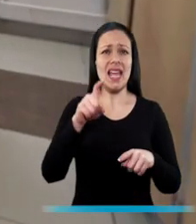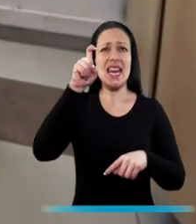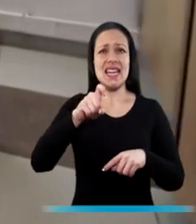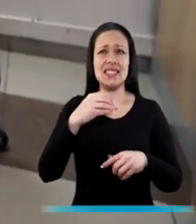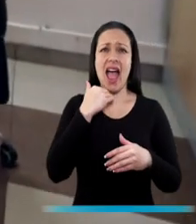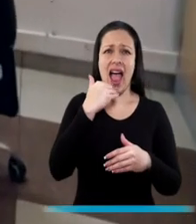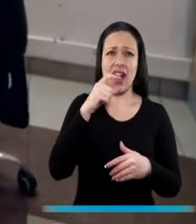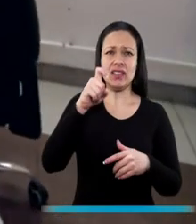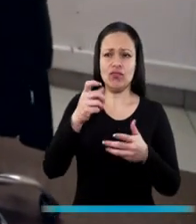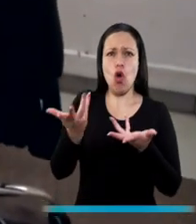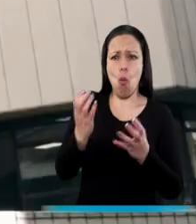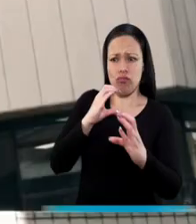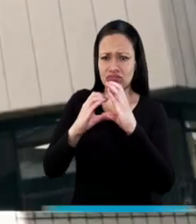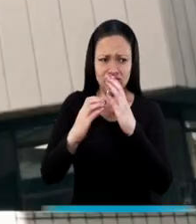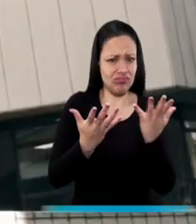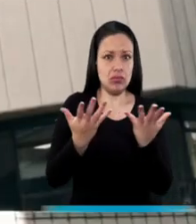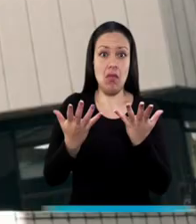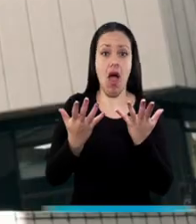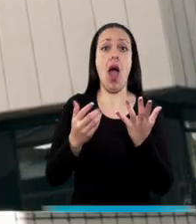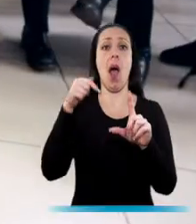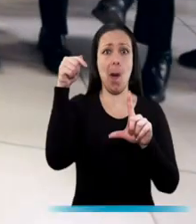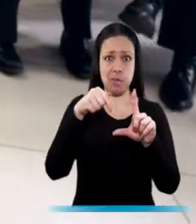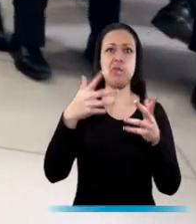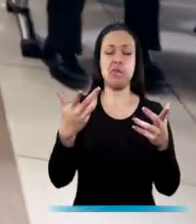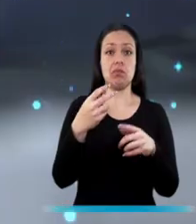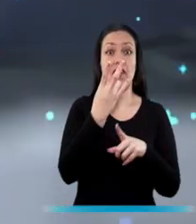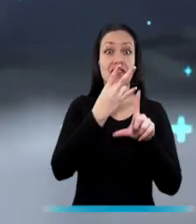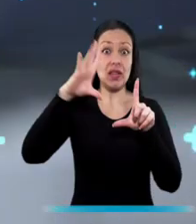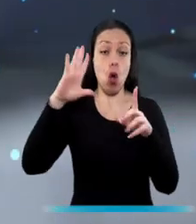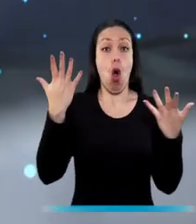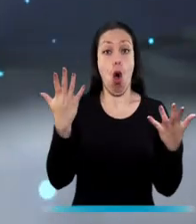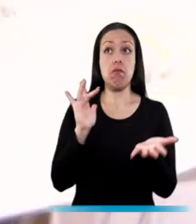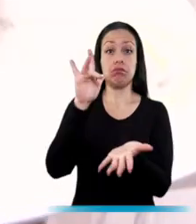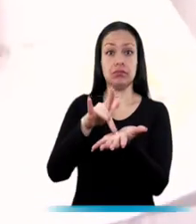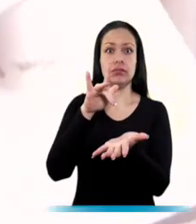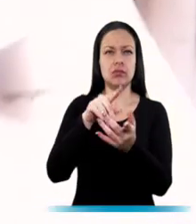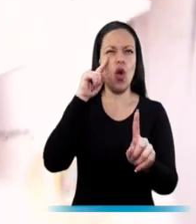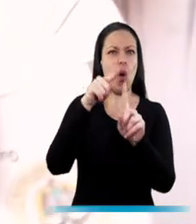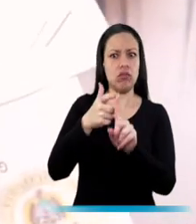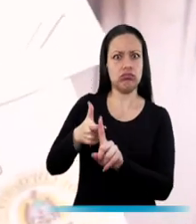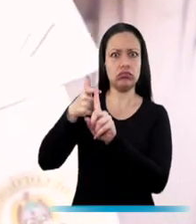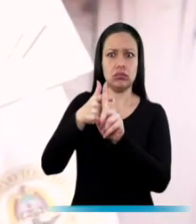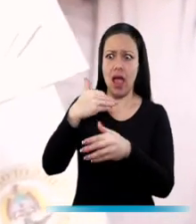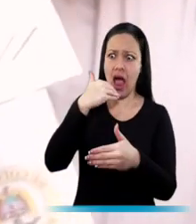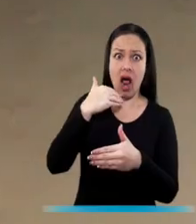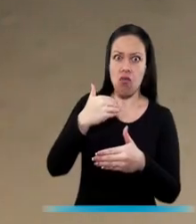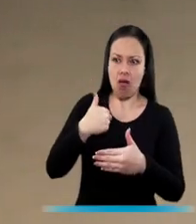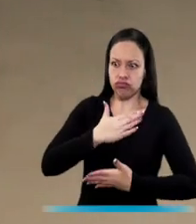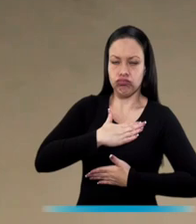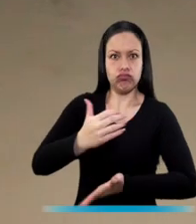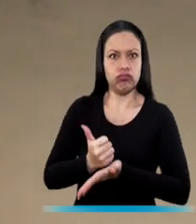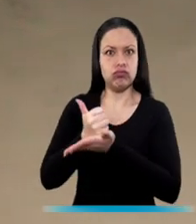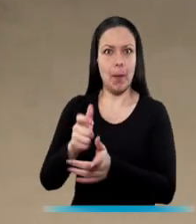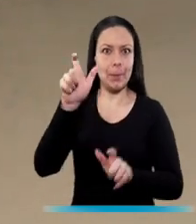Para facilitar esa relación, hemos habilitado canales de atención presenciales y virtuales que nos permitan actuar ante las denuncias,